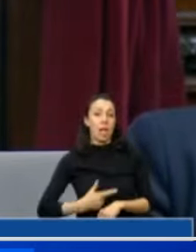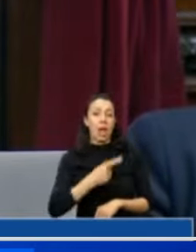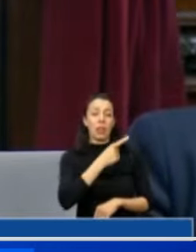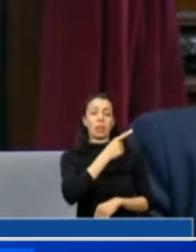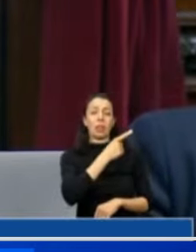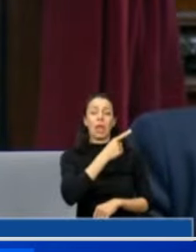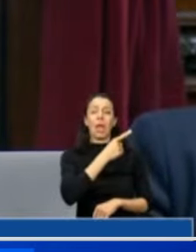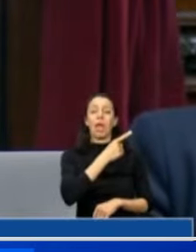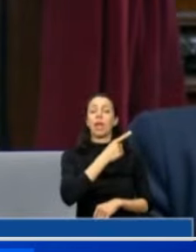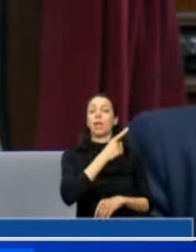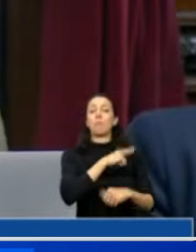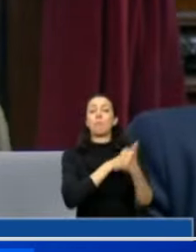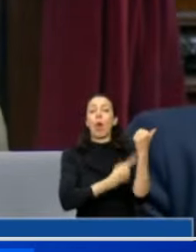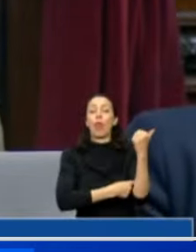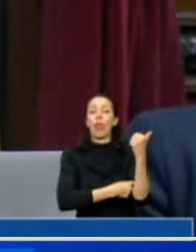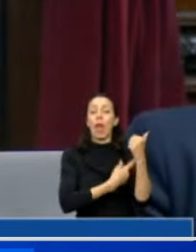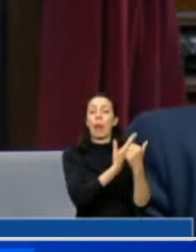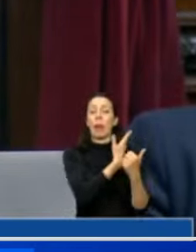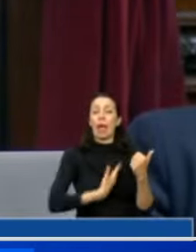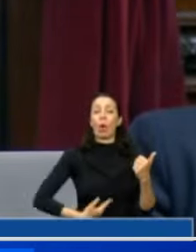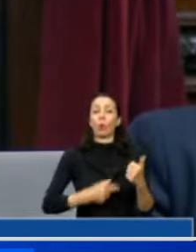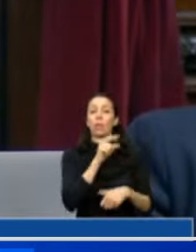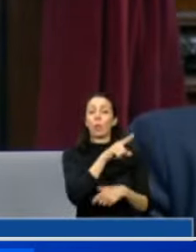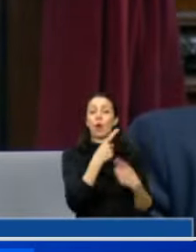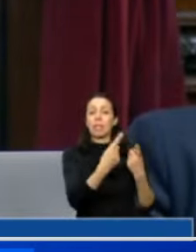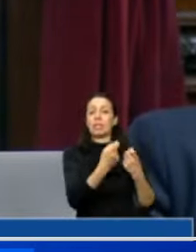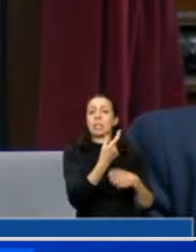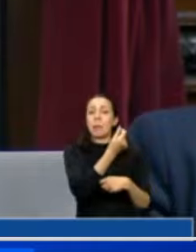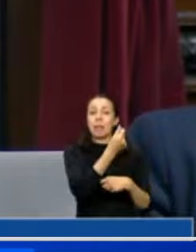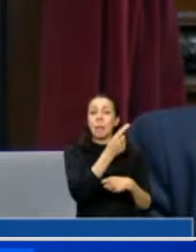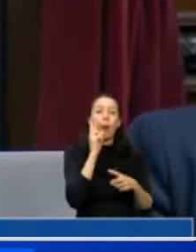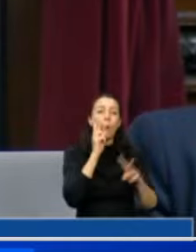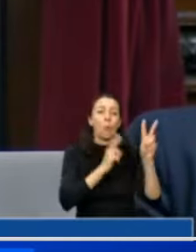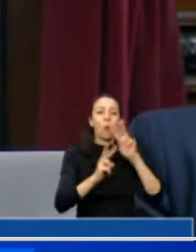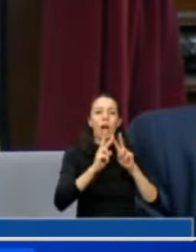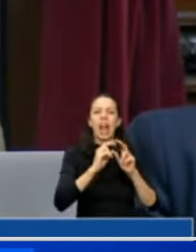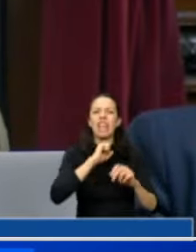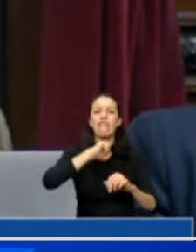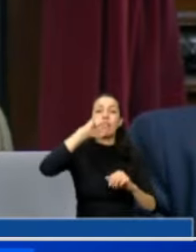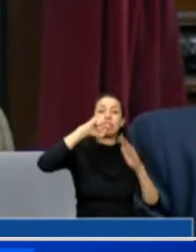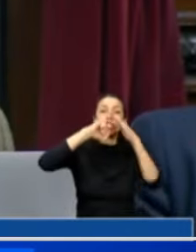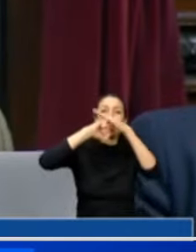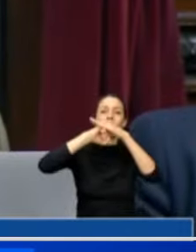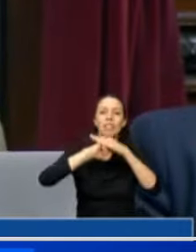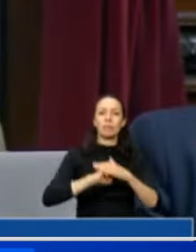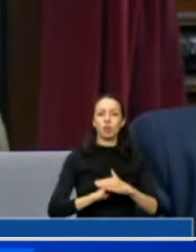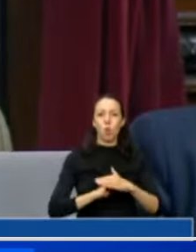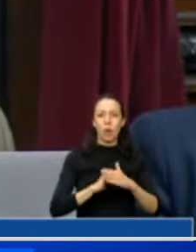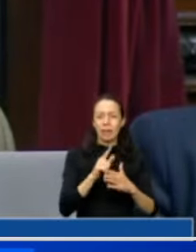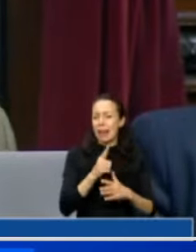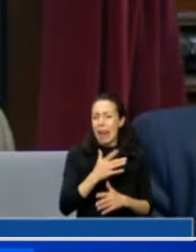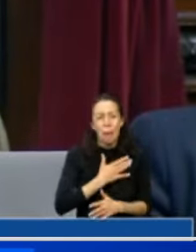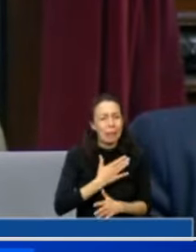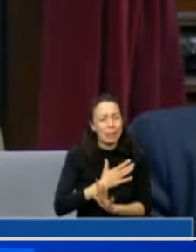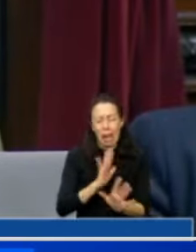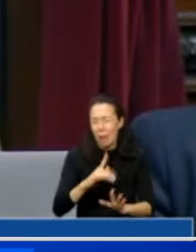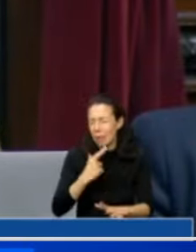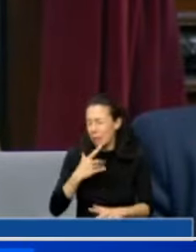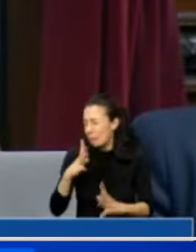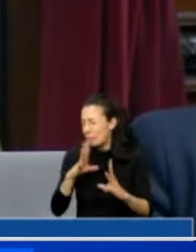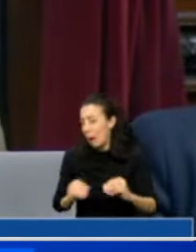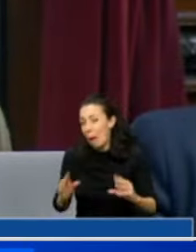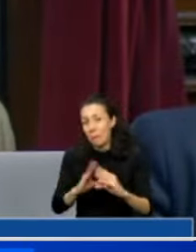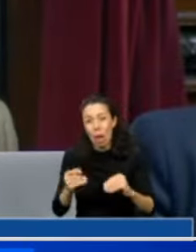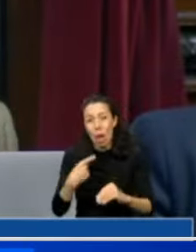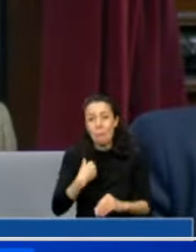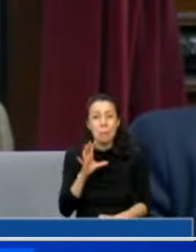gestión. Es decir, ¿usted no cree que ahora, tras la aprobación de la ley bases, va a empezar a dar resultados positivos la